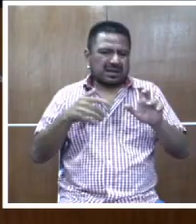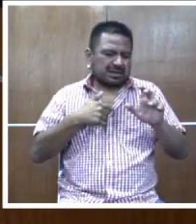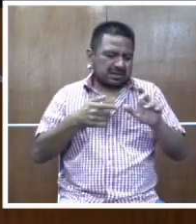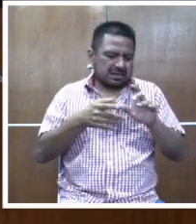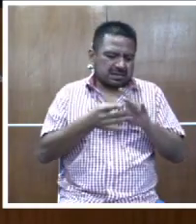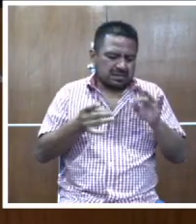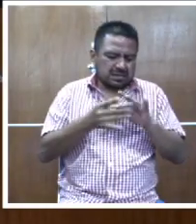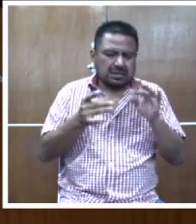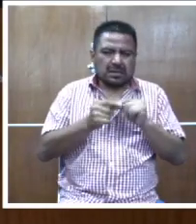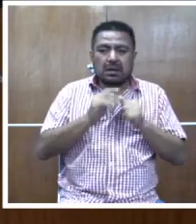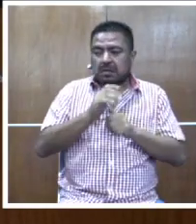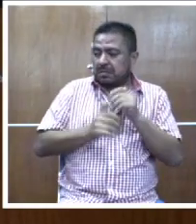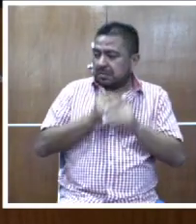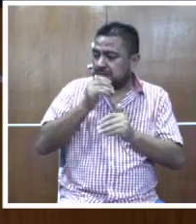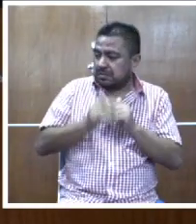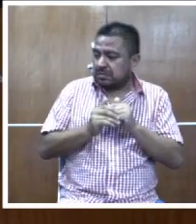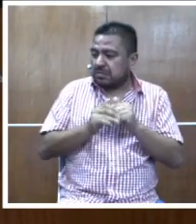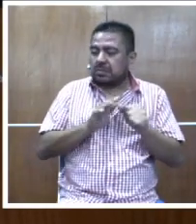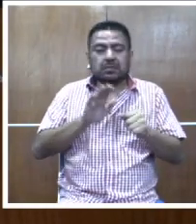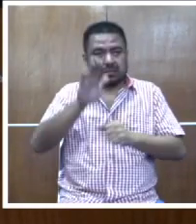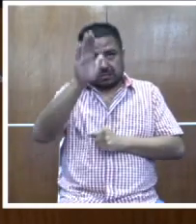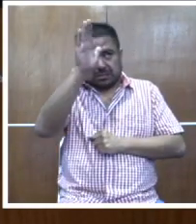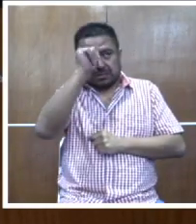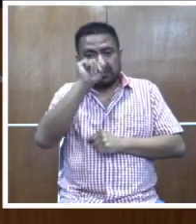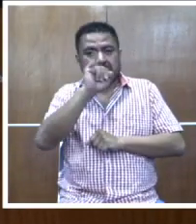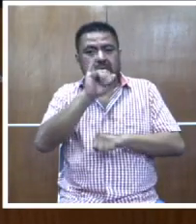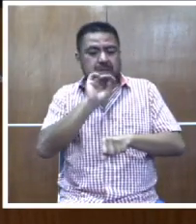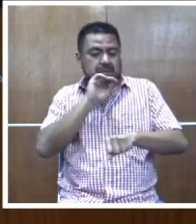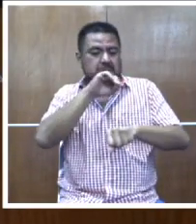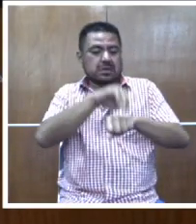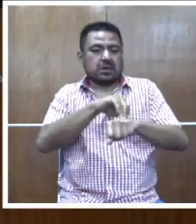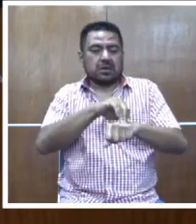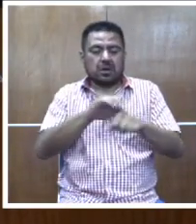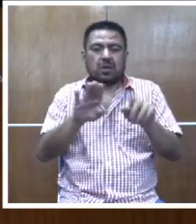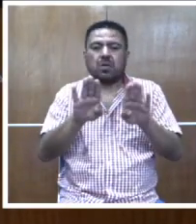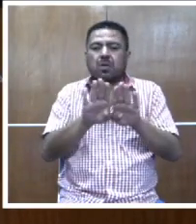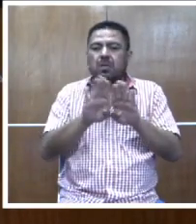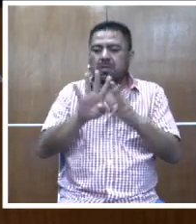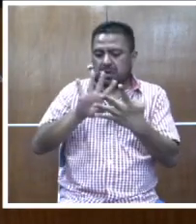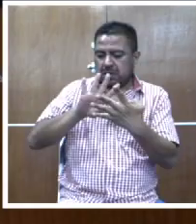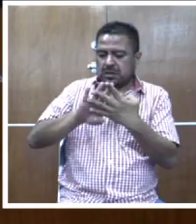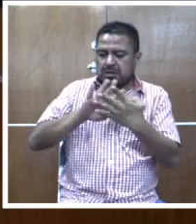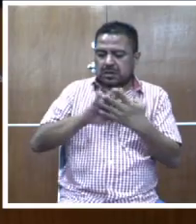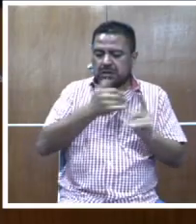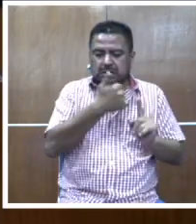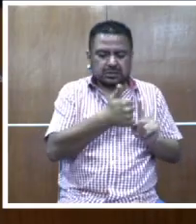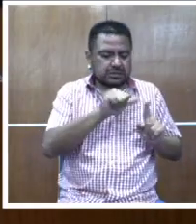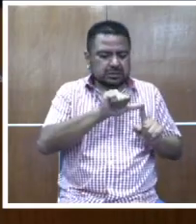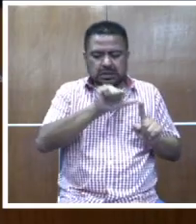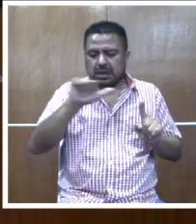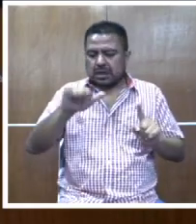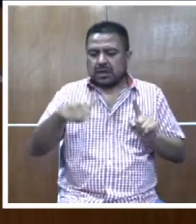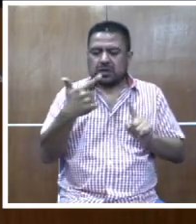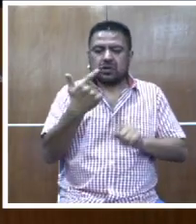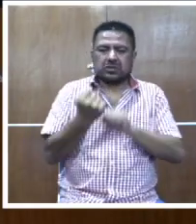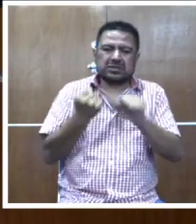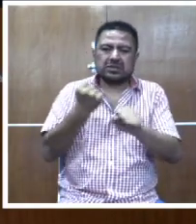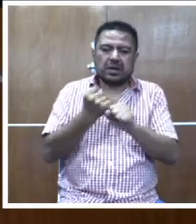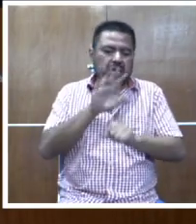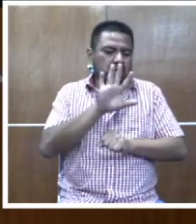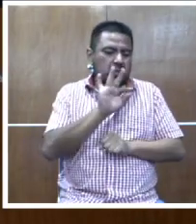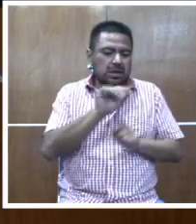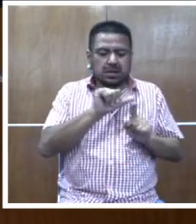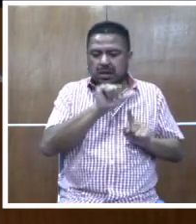anteriores. Finalmente, se aprobó imponer como pena una prisión de 6 a 12 años y de